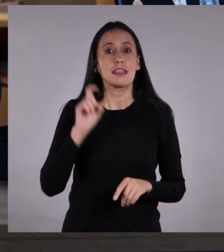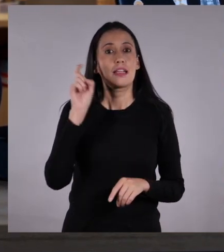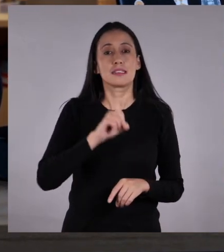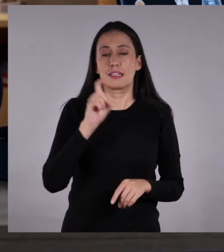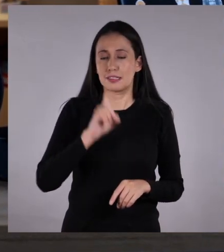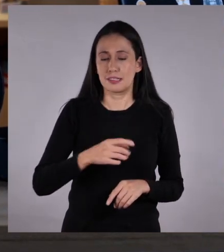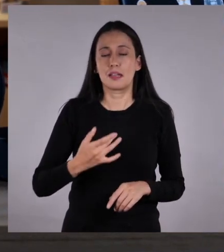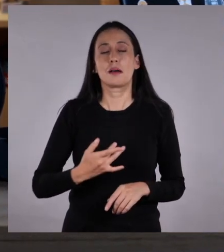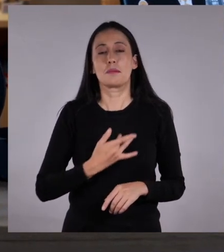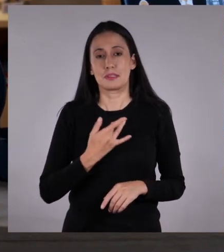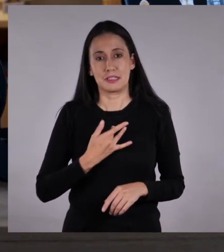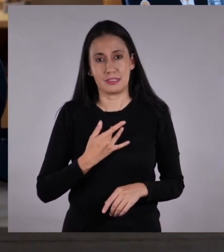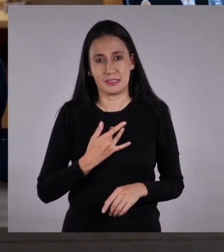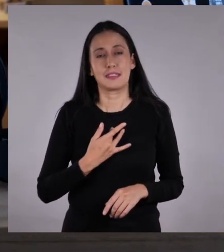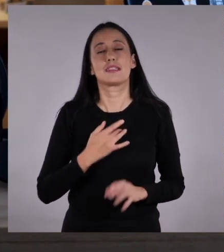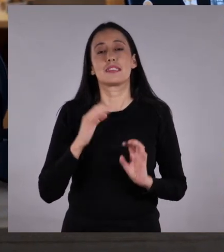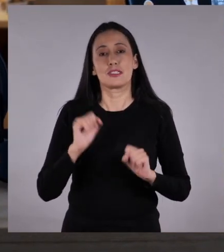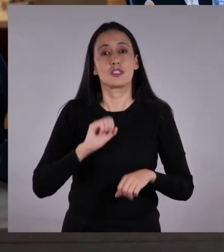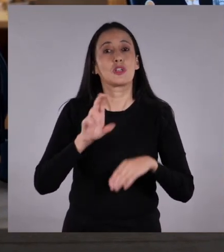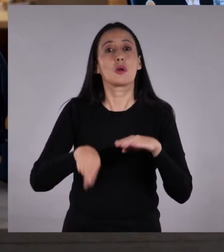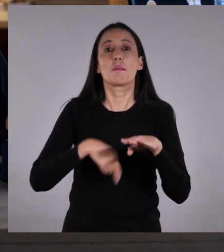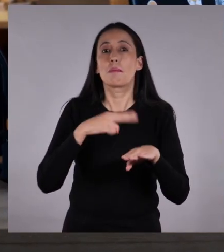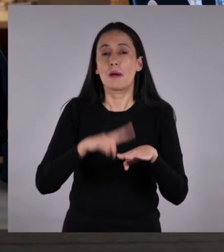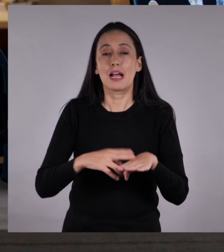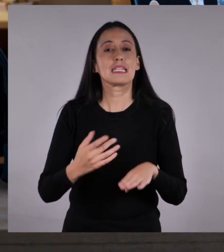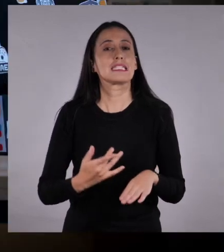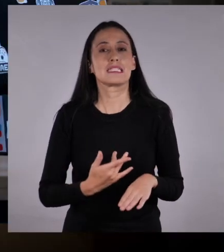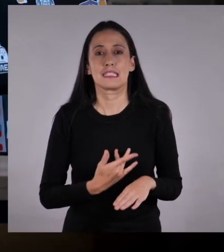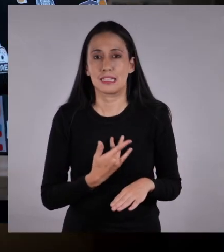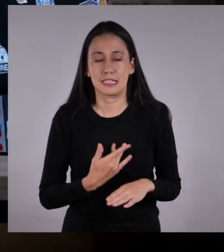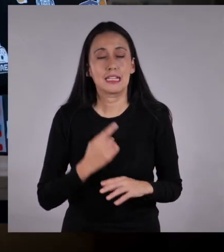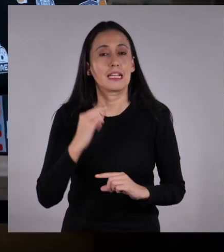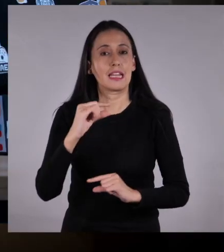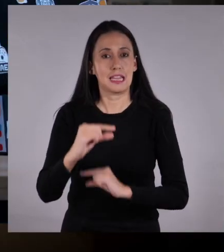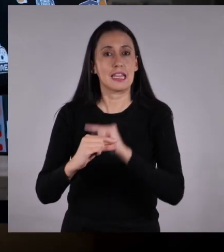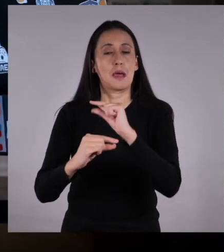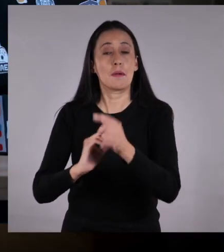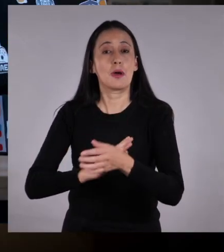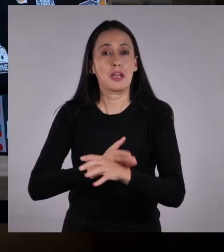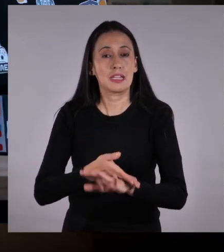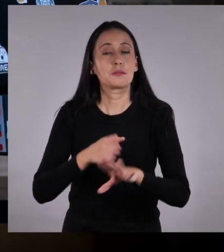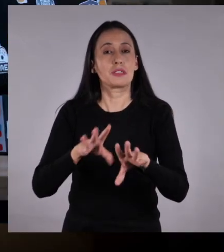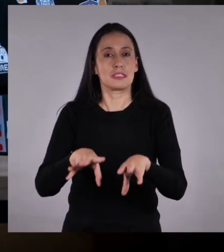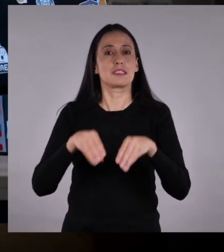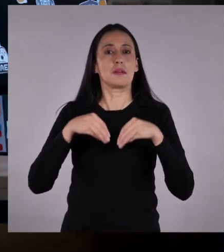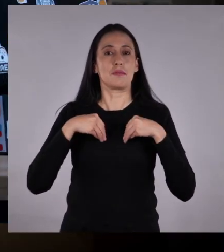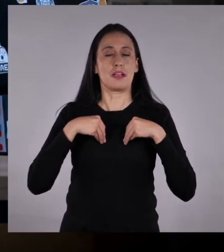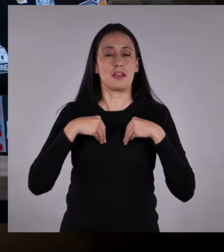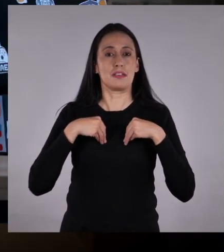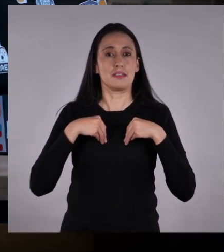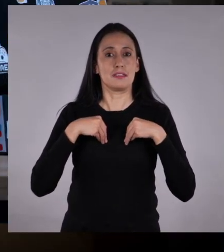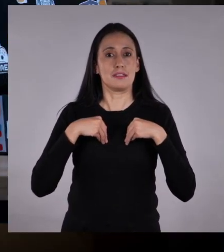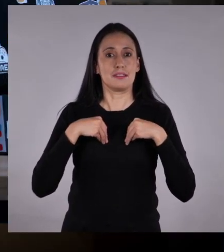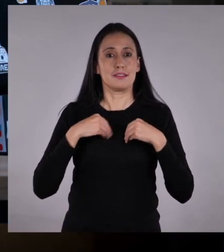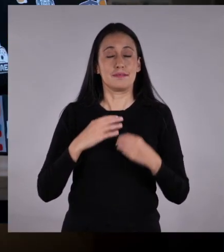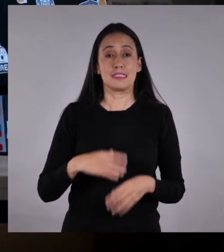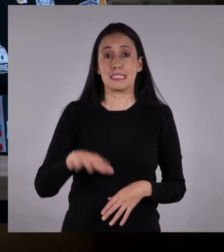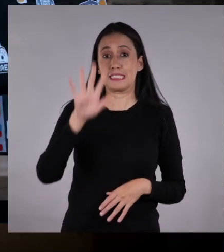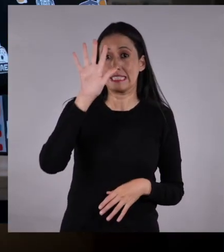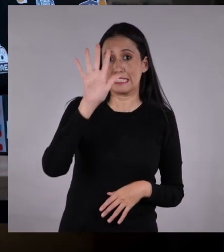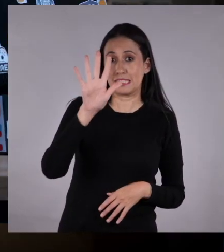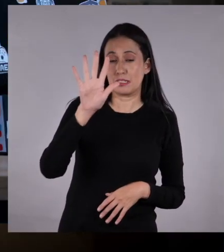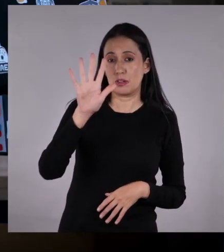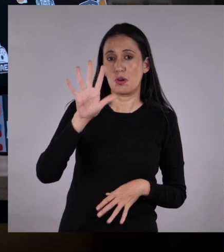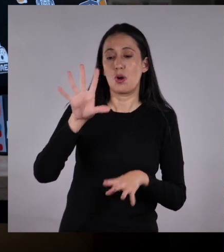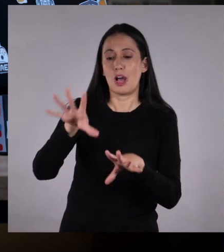Solo después de mucho tiempo, pude aceptar su partida. Fase 5. Aceptación.